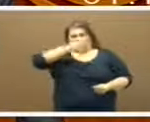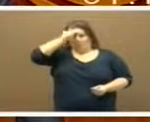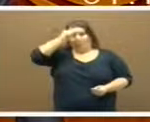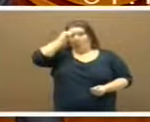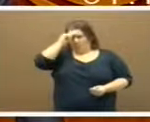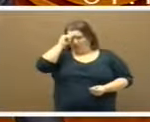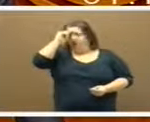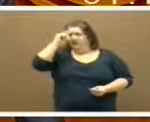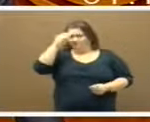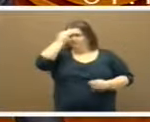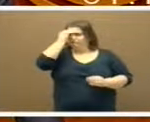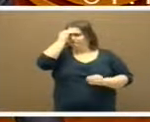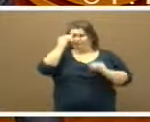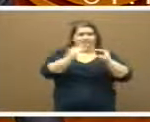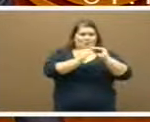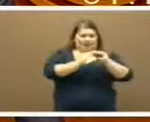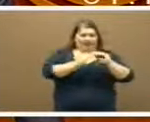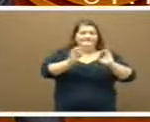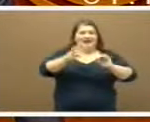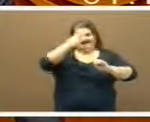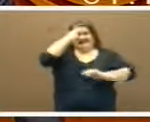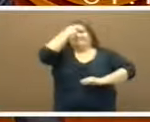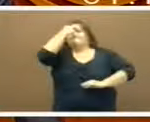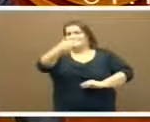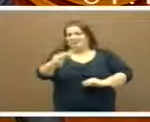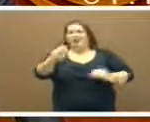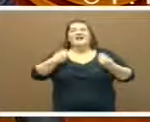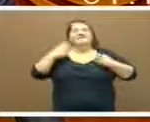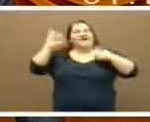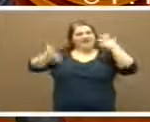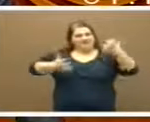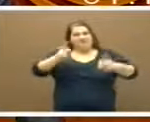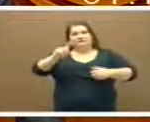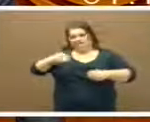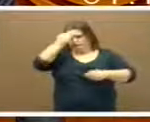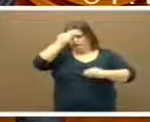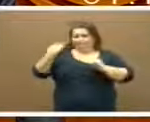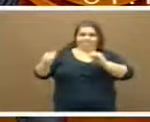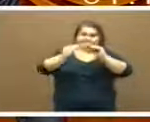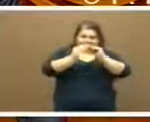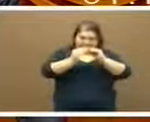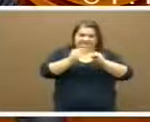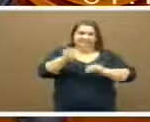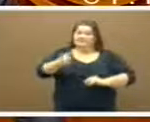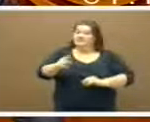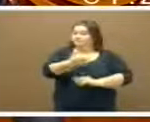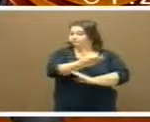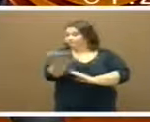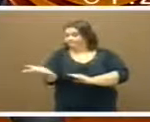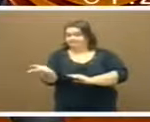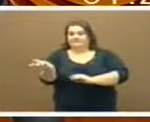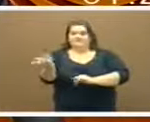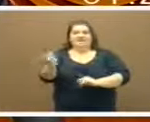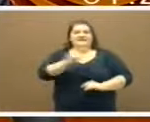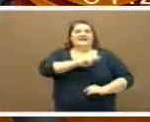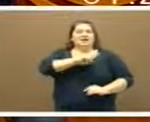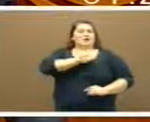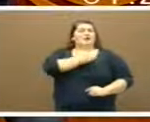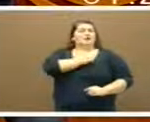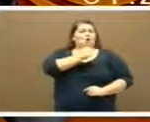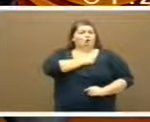y por el respeto a la vida animal, y al mismo tiempo muchos de ustedes que profesan la religión